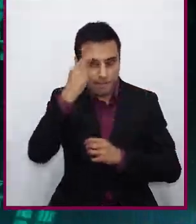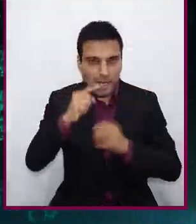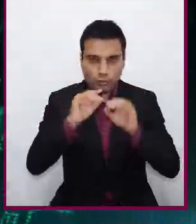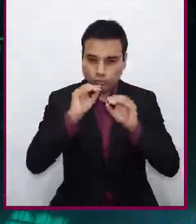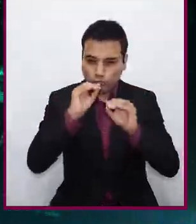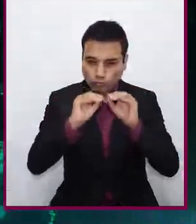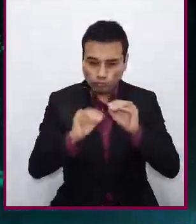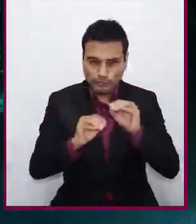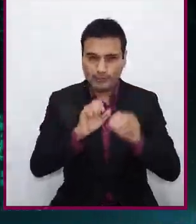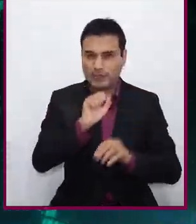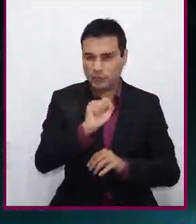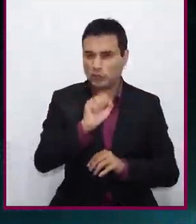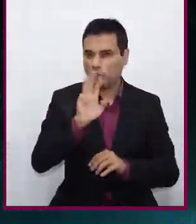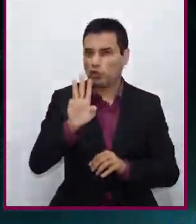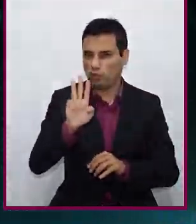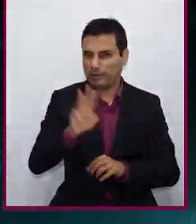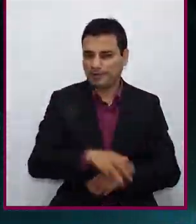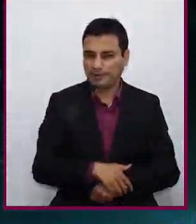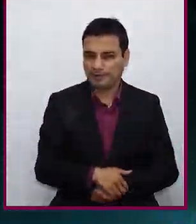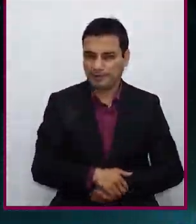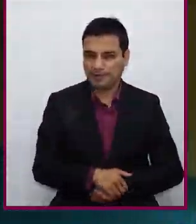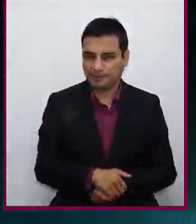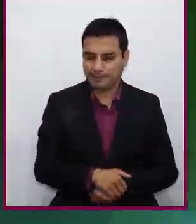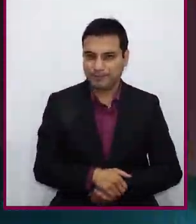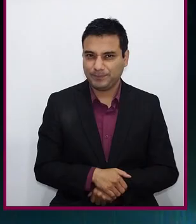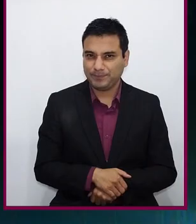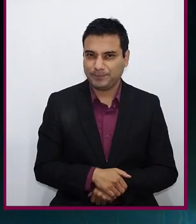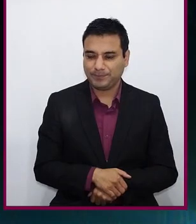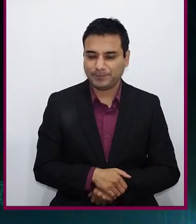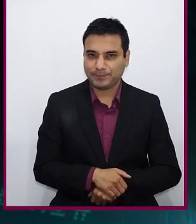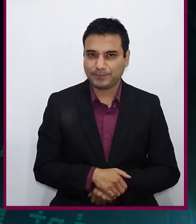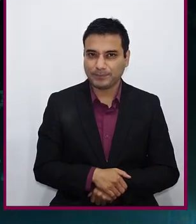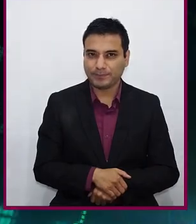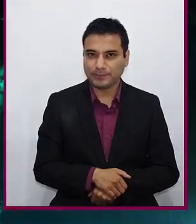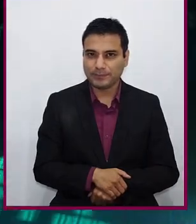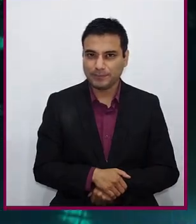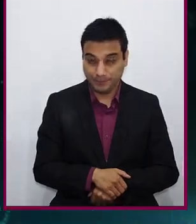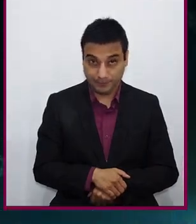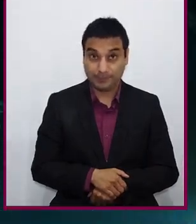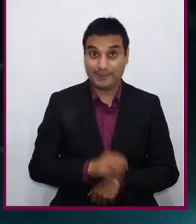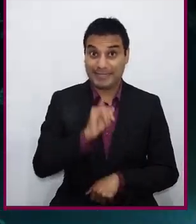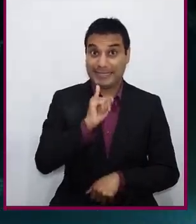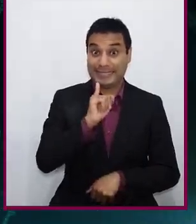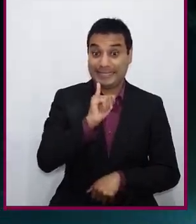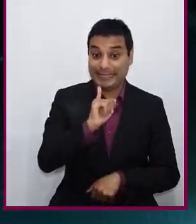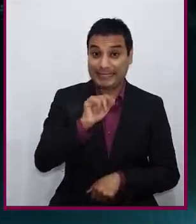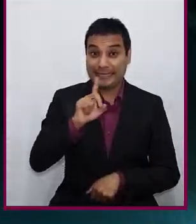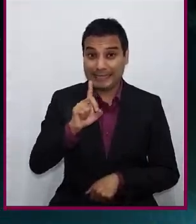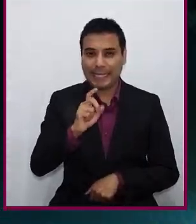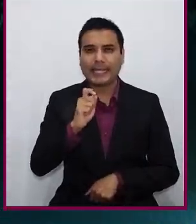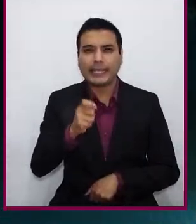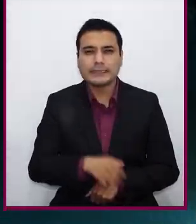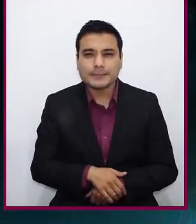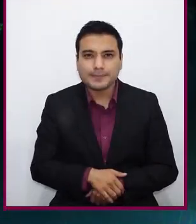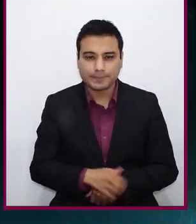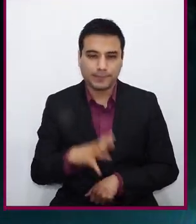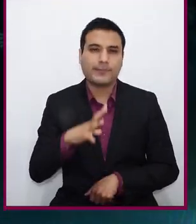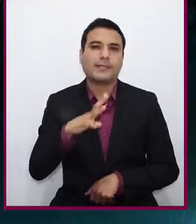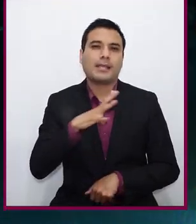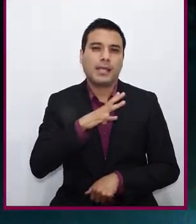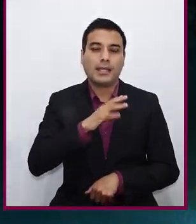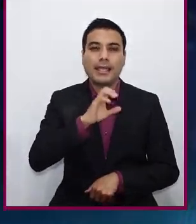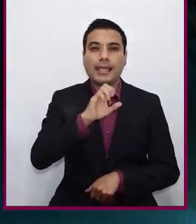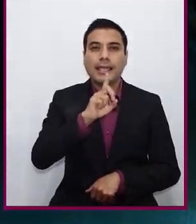normalmente un vídeo consiste en un editor de código fuente herramientas de construcción automáticas